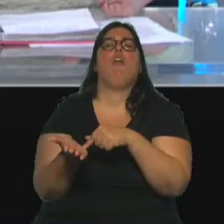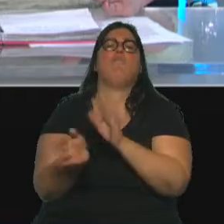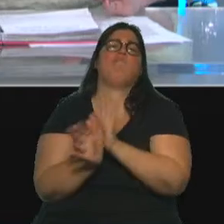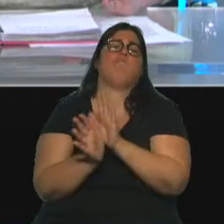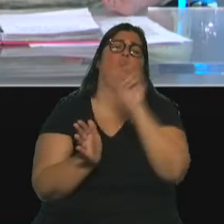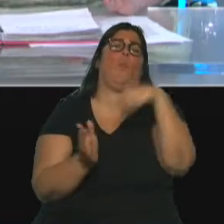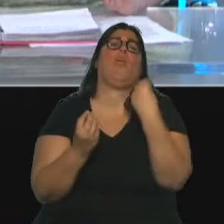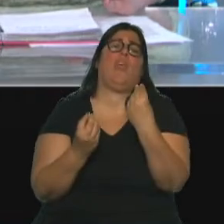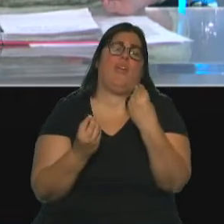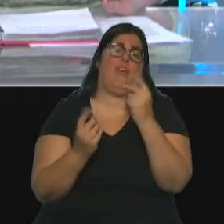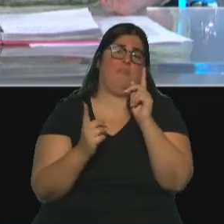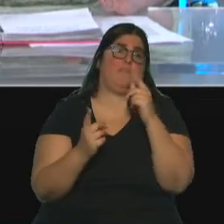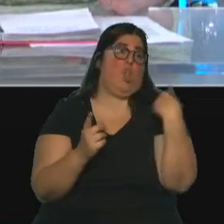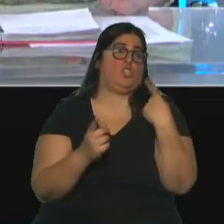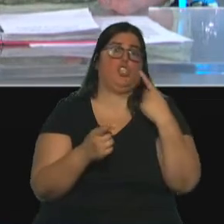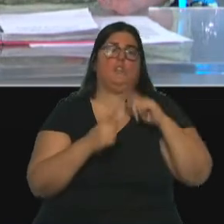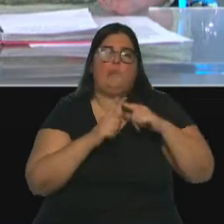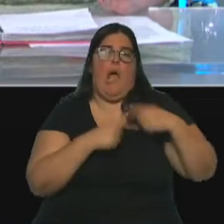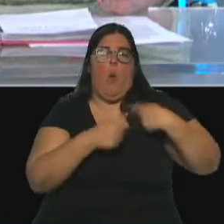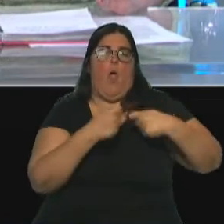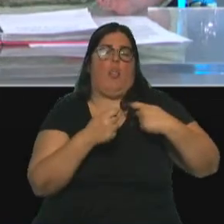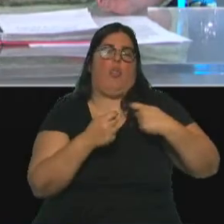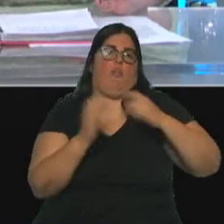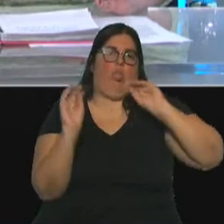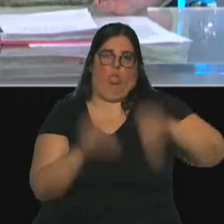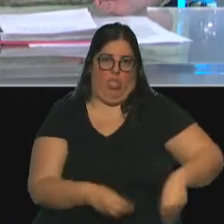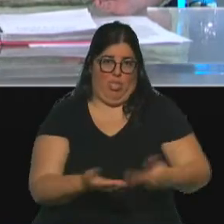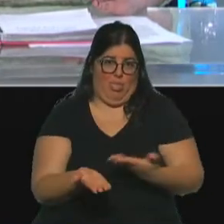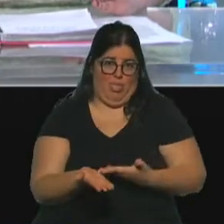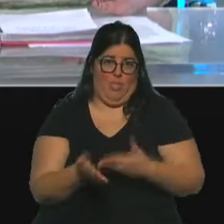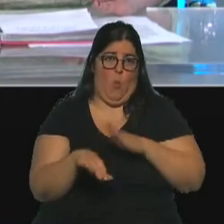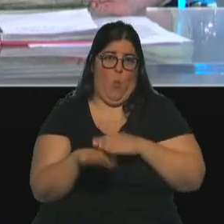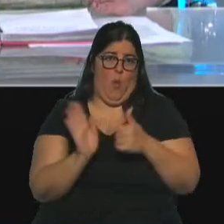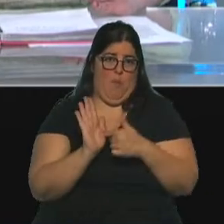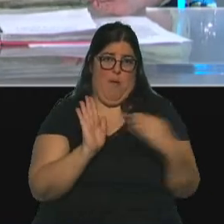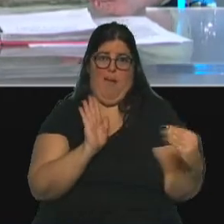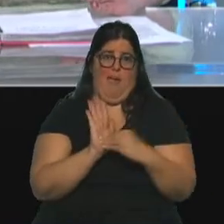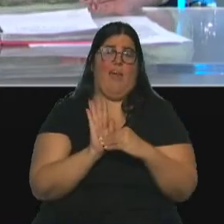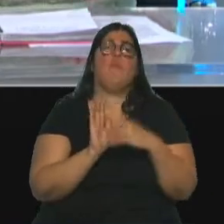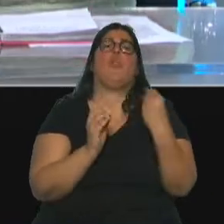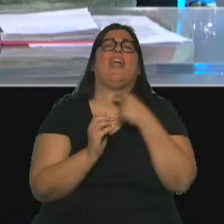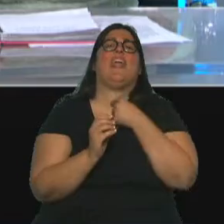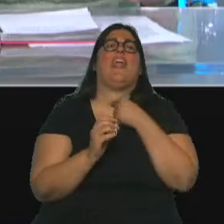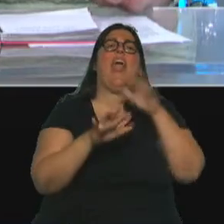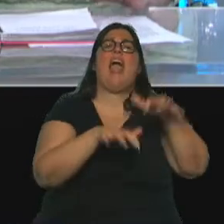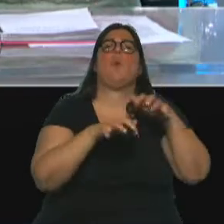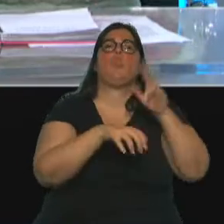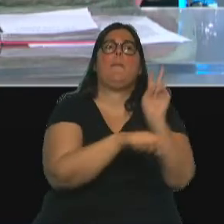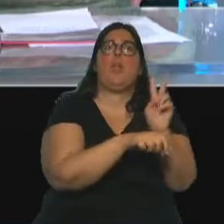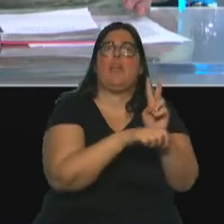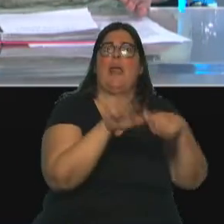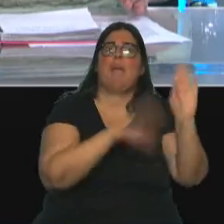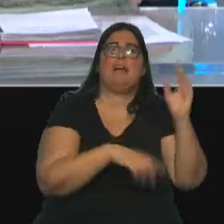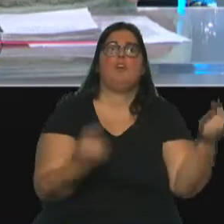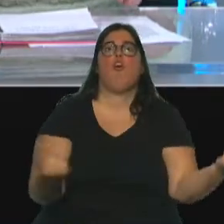de alguna manera lo que veníamos acordando porque intenta proteger a los agricultores contra nuestras